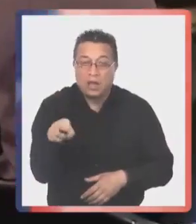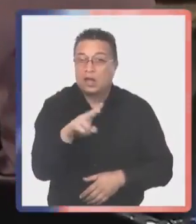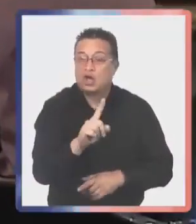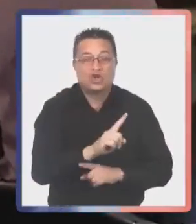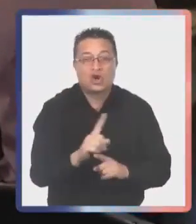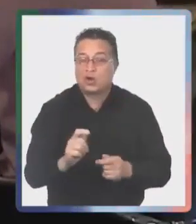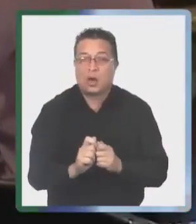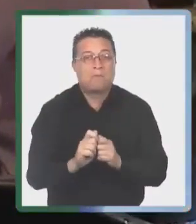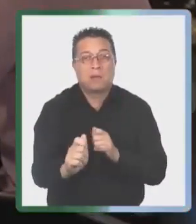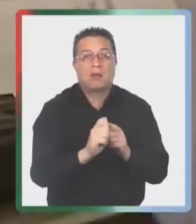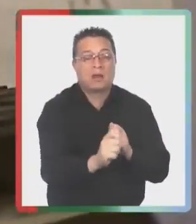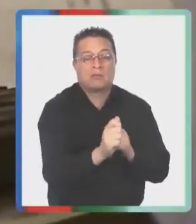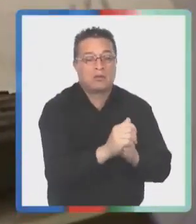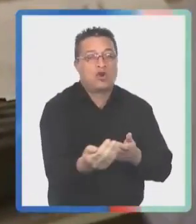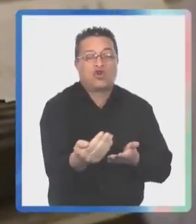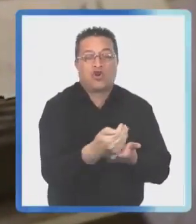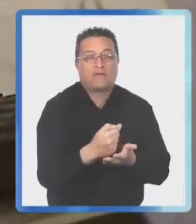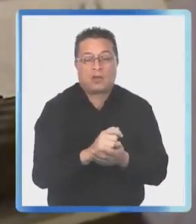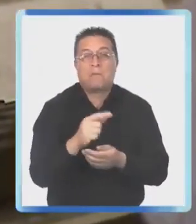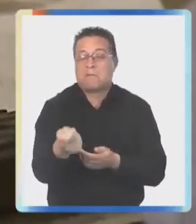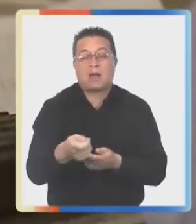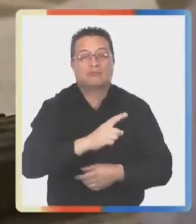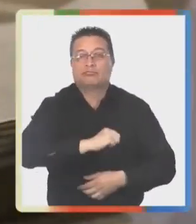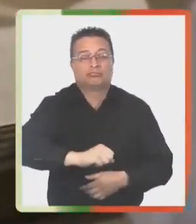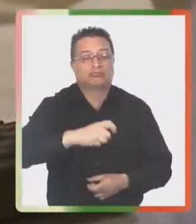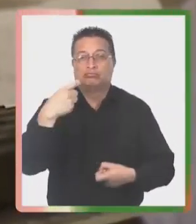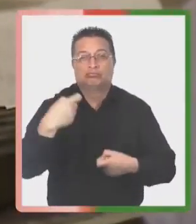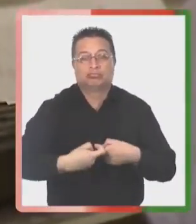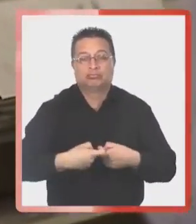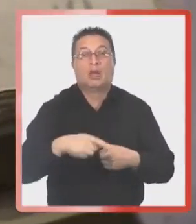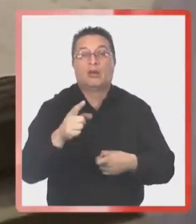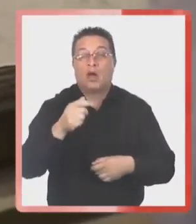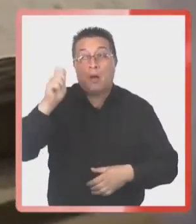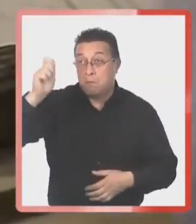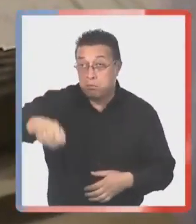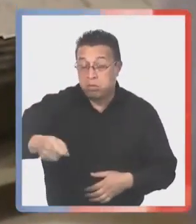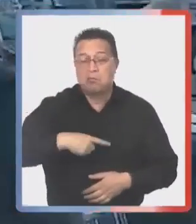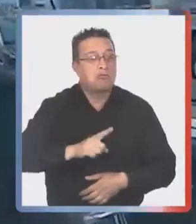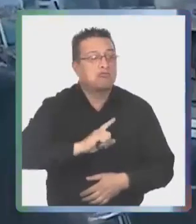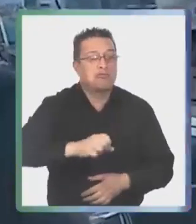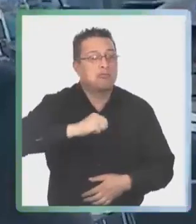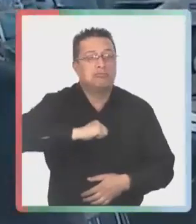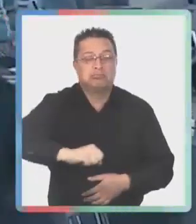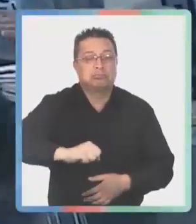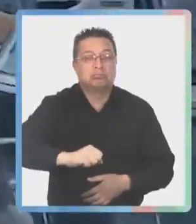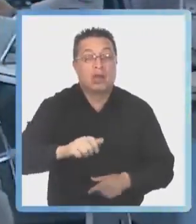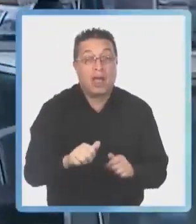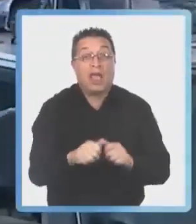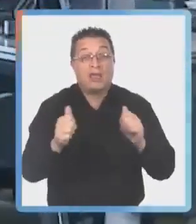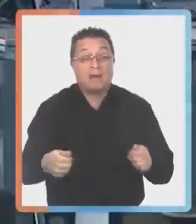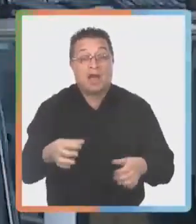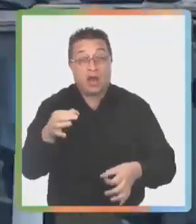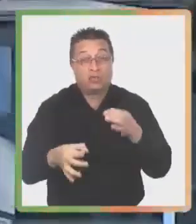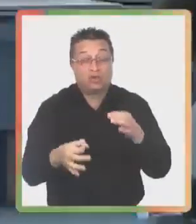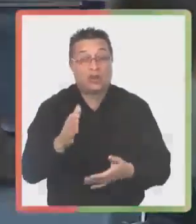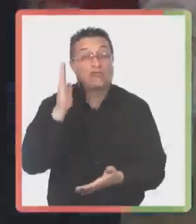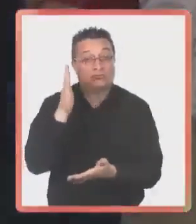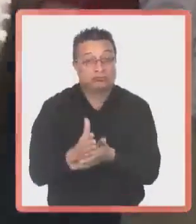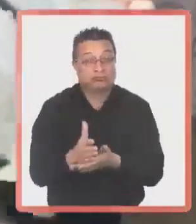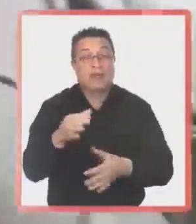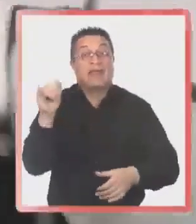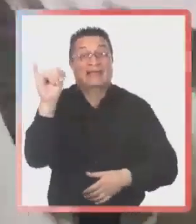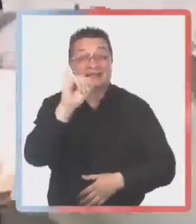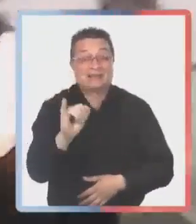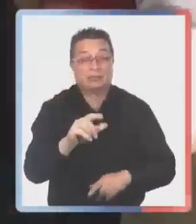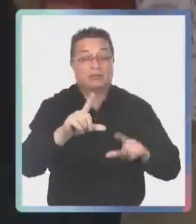en que no van a pagar los dineros que cobraron en exceso a sus afiliados, aunque el fallo así lo ordena. Y más aún, la justicia obliga a